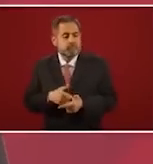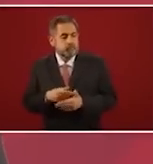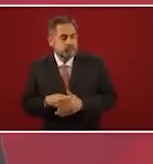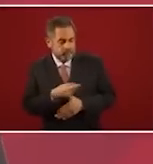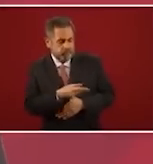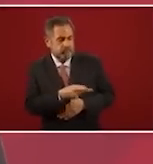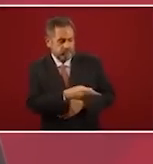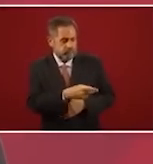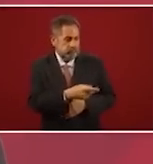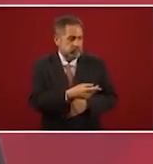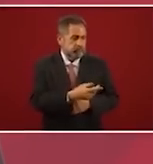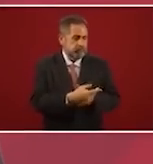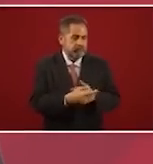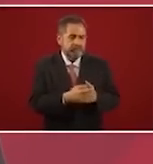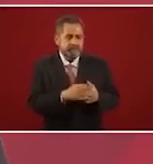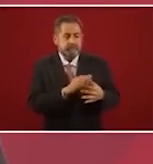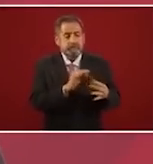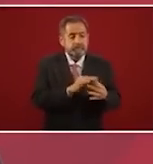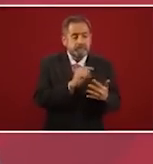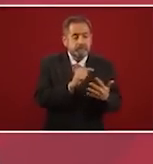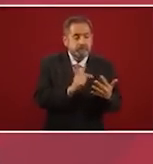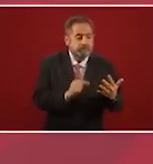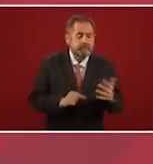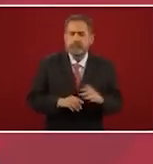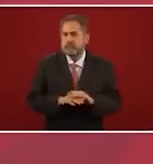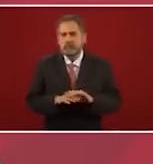alimentando medios con dinero público